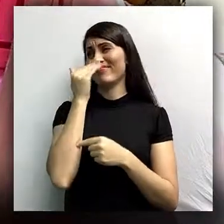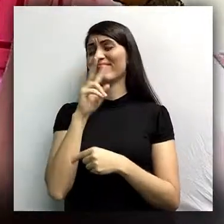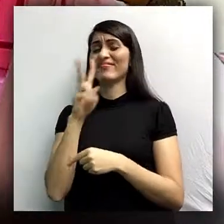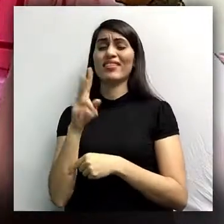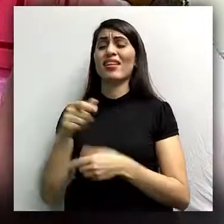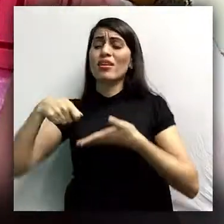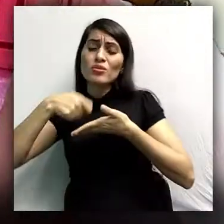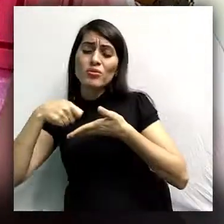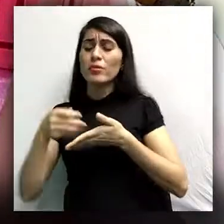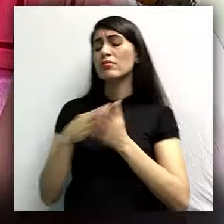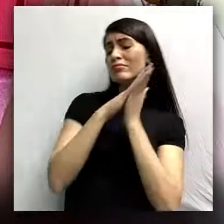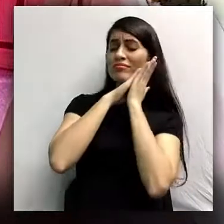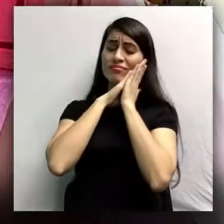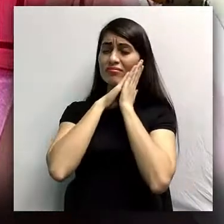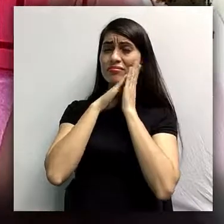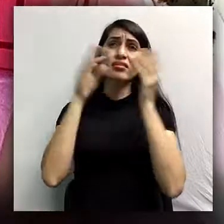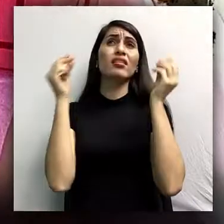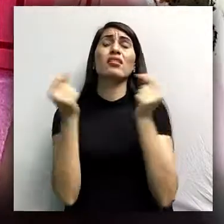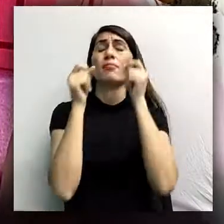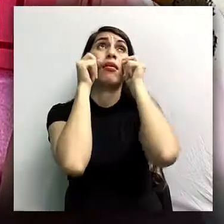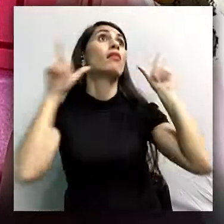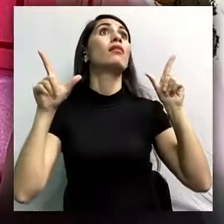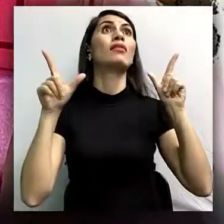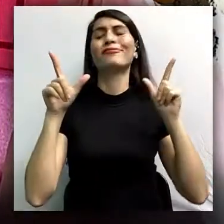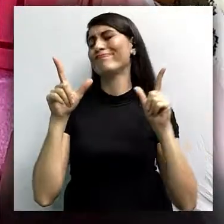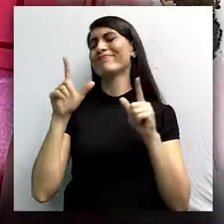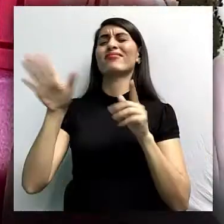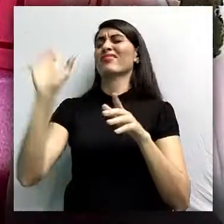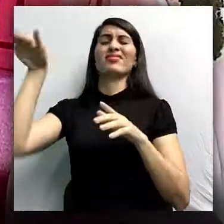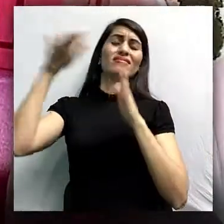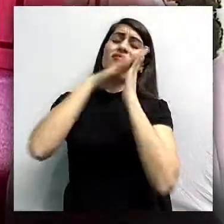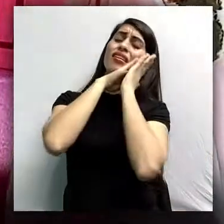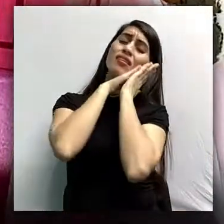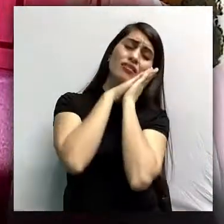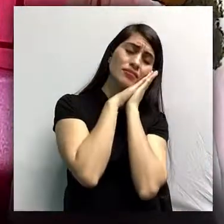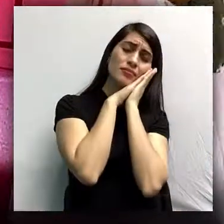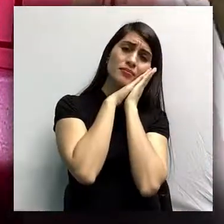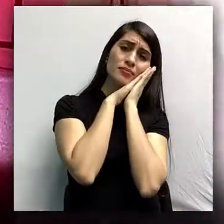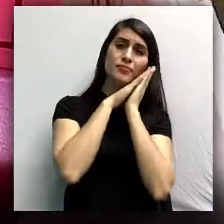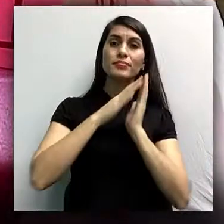guisante escondido debajo de 100 colchones pierden el sueño. ¡Oh!